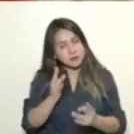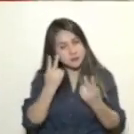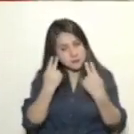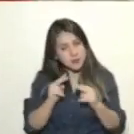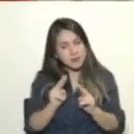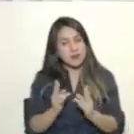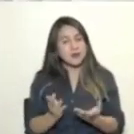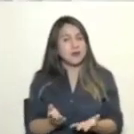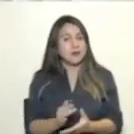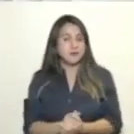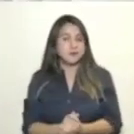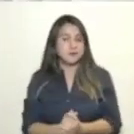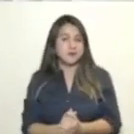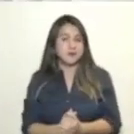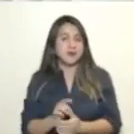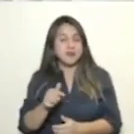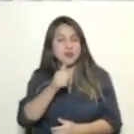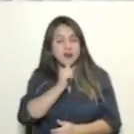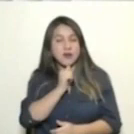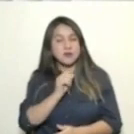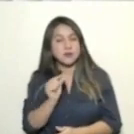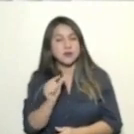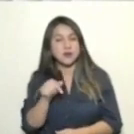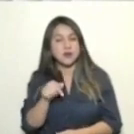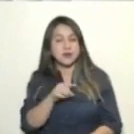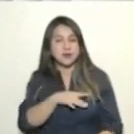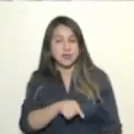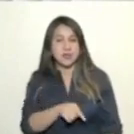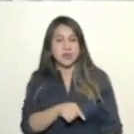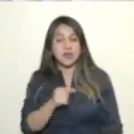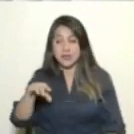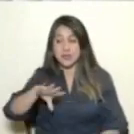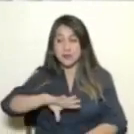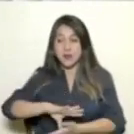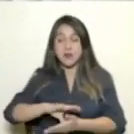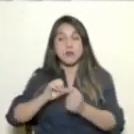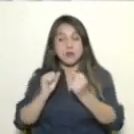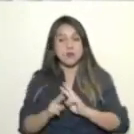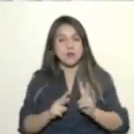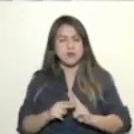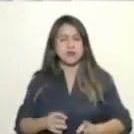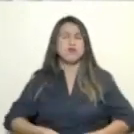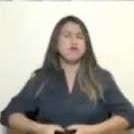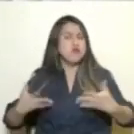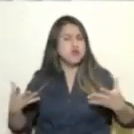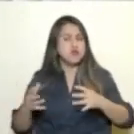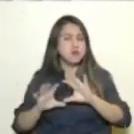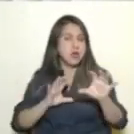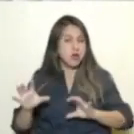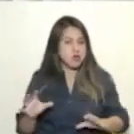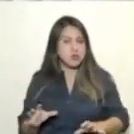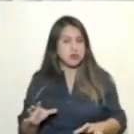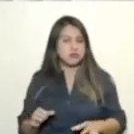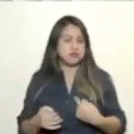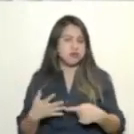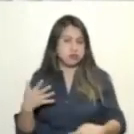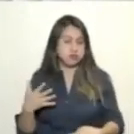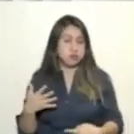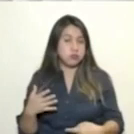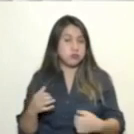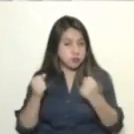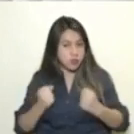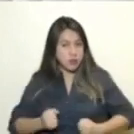Entonces tengo la impresión que este país ha sido capaz de muchas cosas y creo